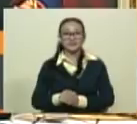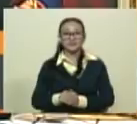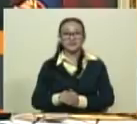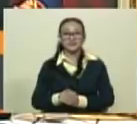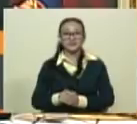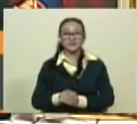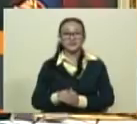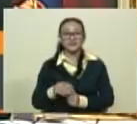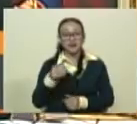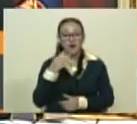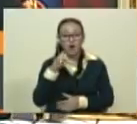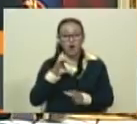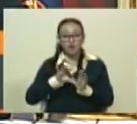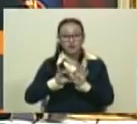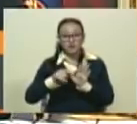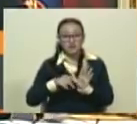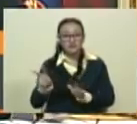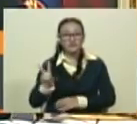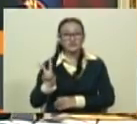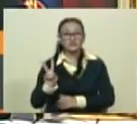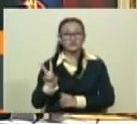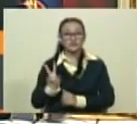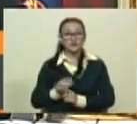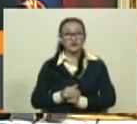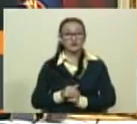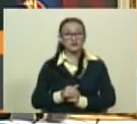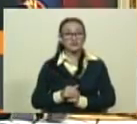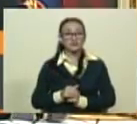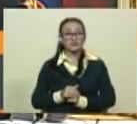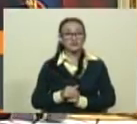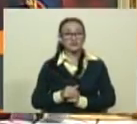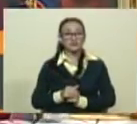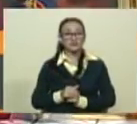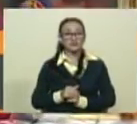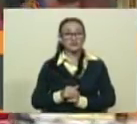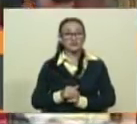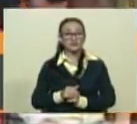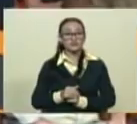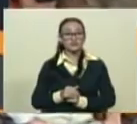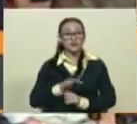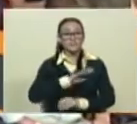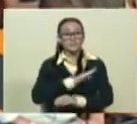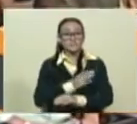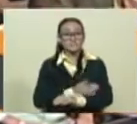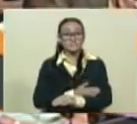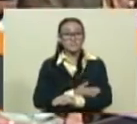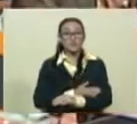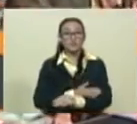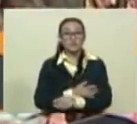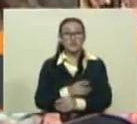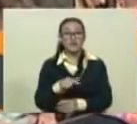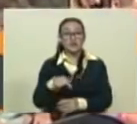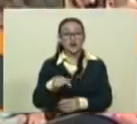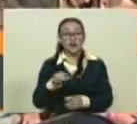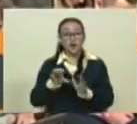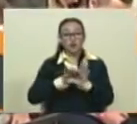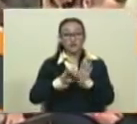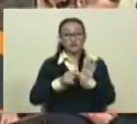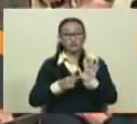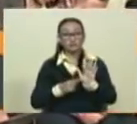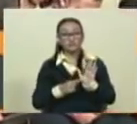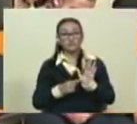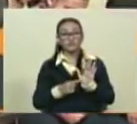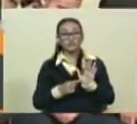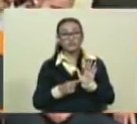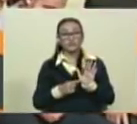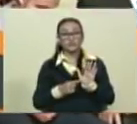constituyente venezolana. ¿No? La constituyente tiene plenos poderes en el marco de la Constitución.